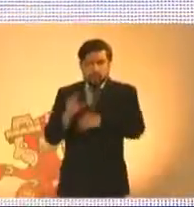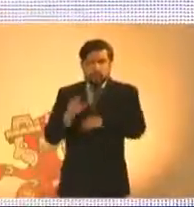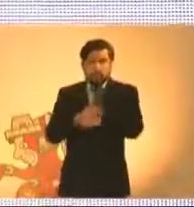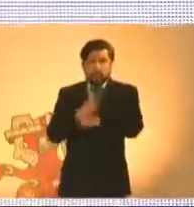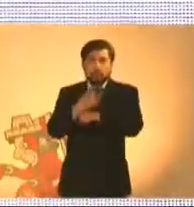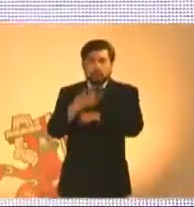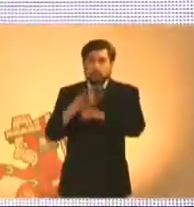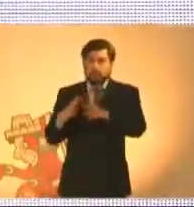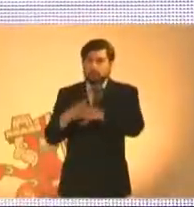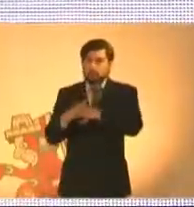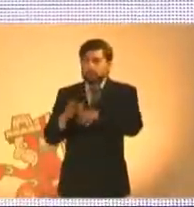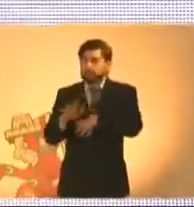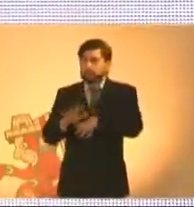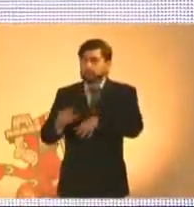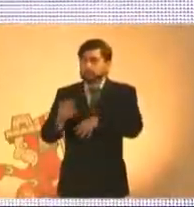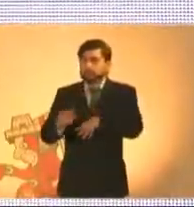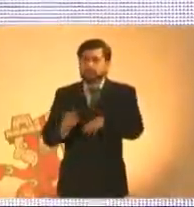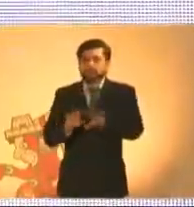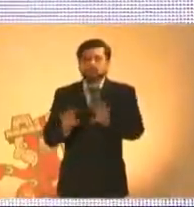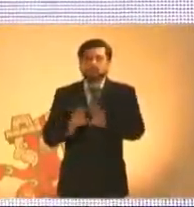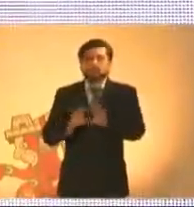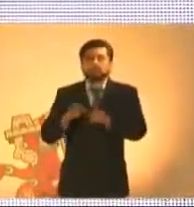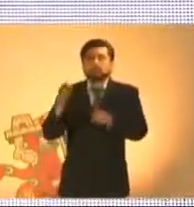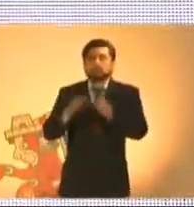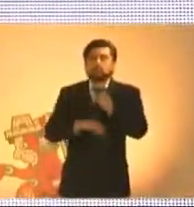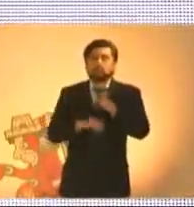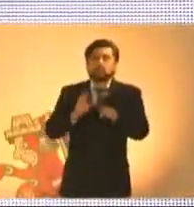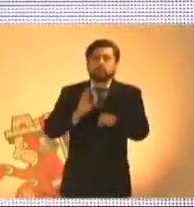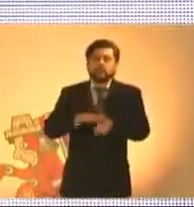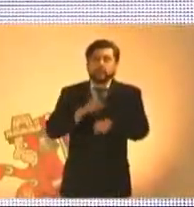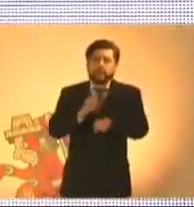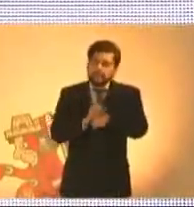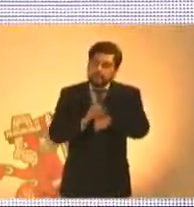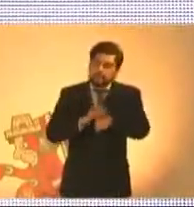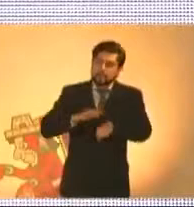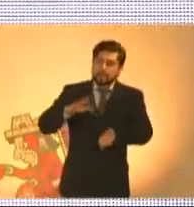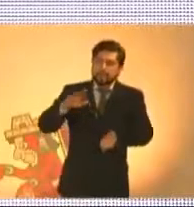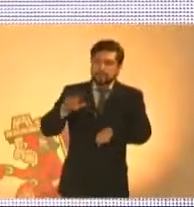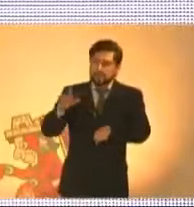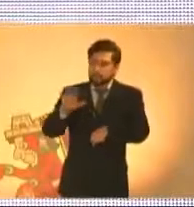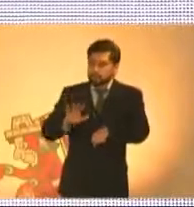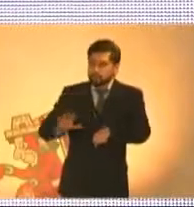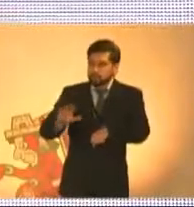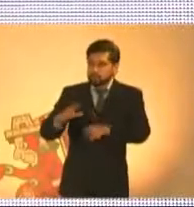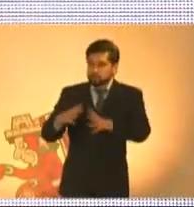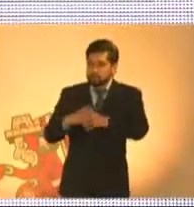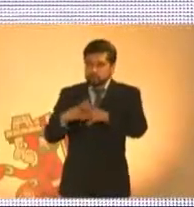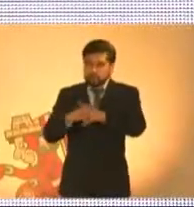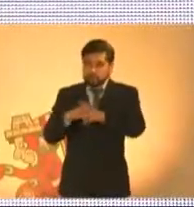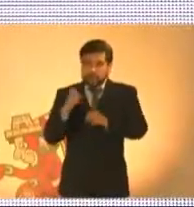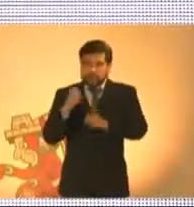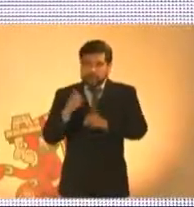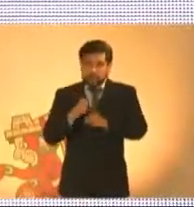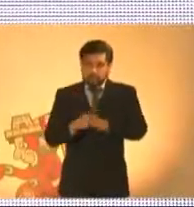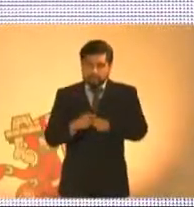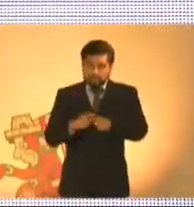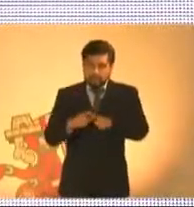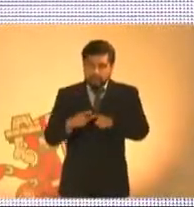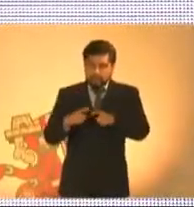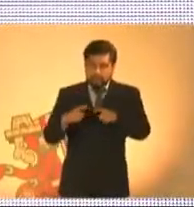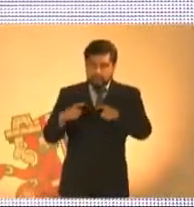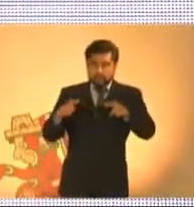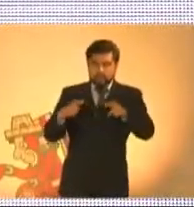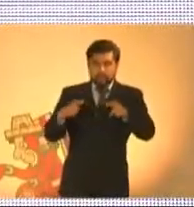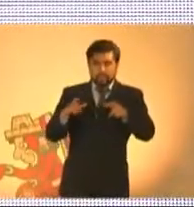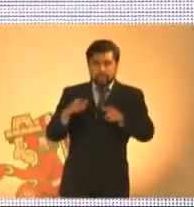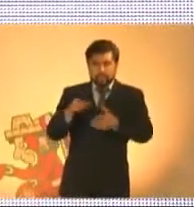batalla decisiva última la mayor que había hasta el día de hoy en avenida del sur es que repercute en el sur en el centro